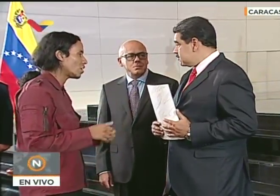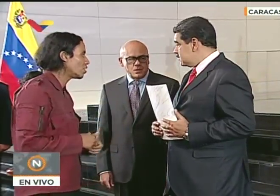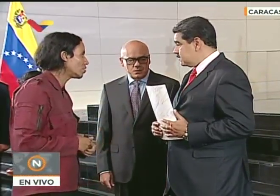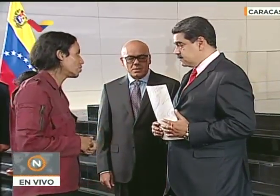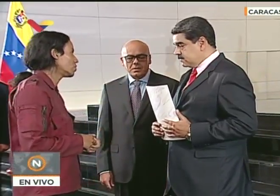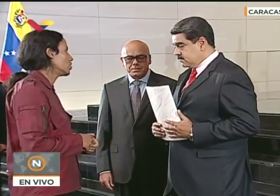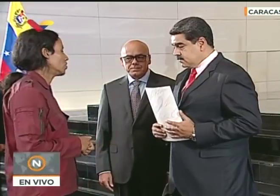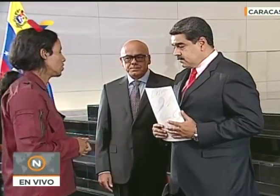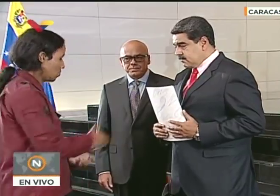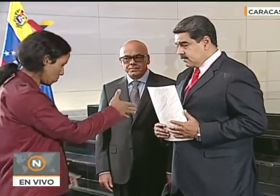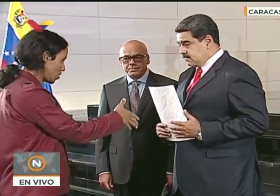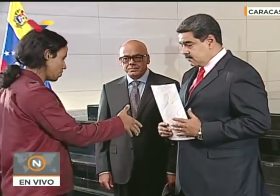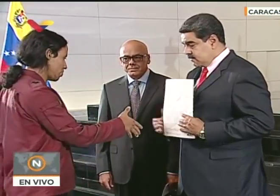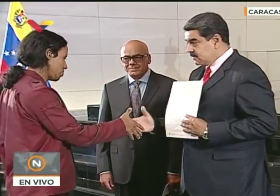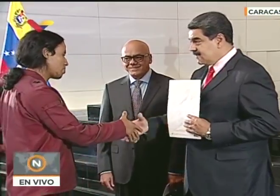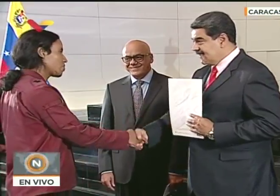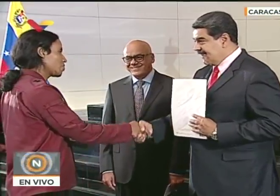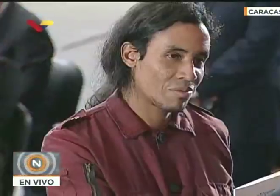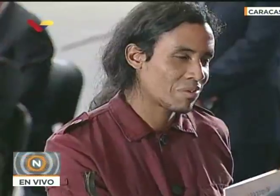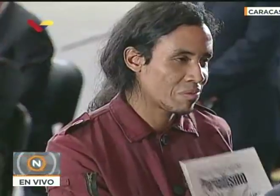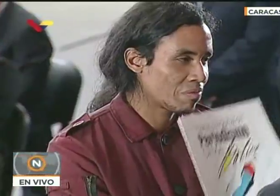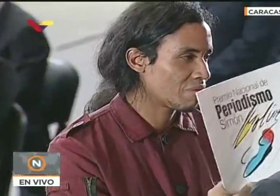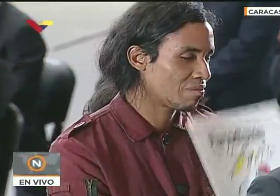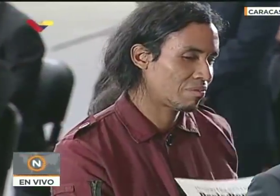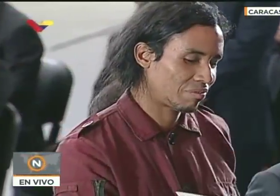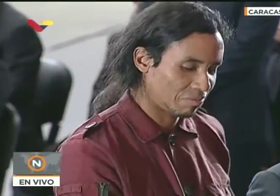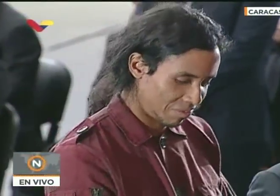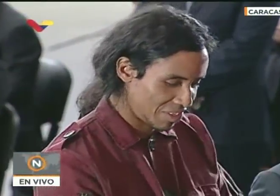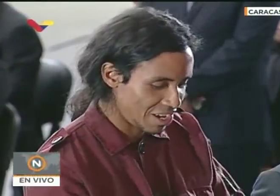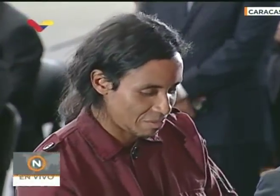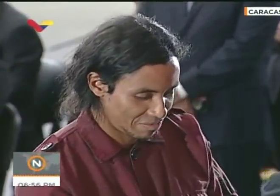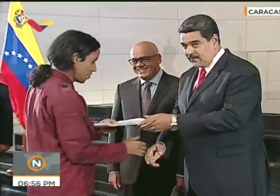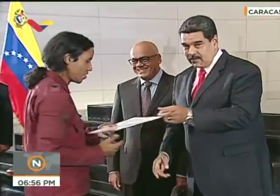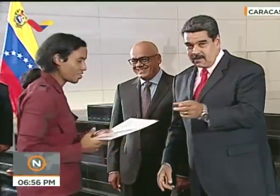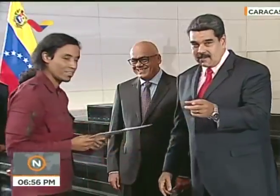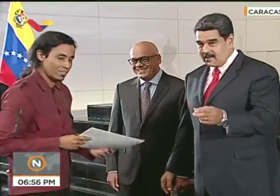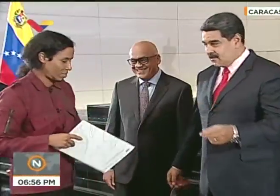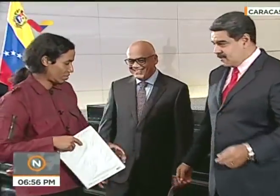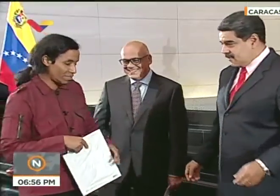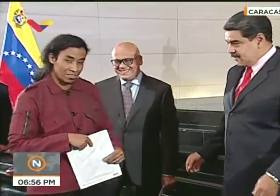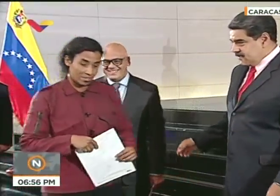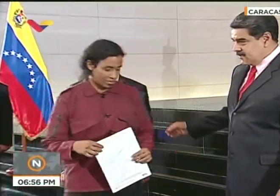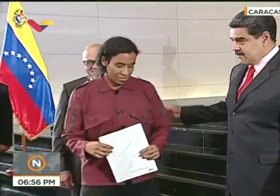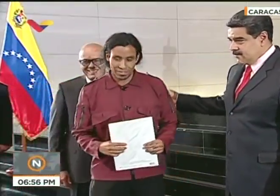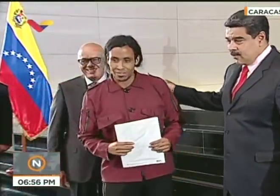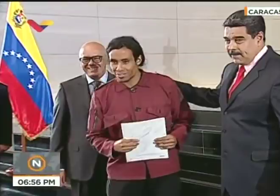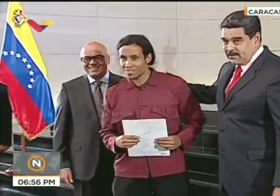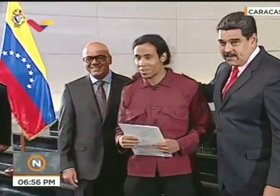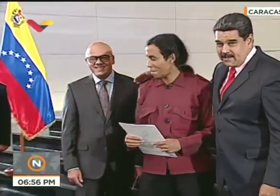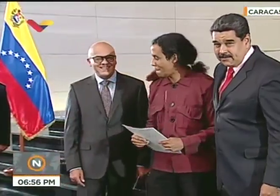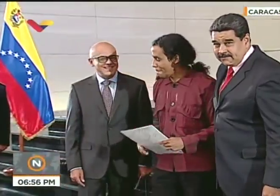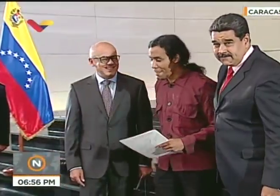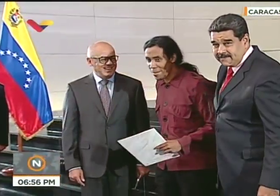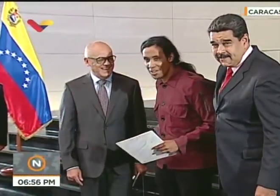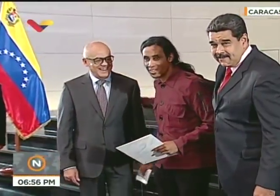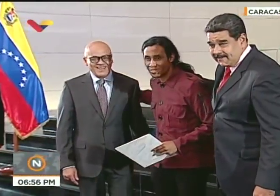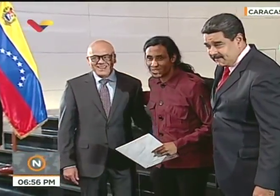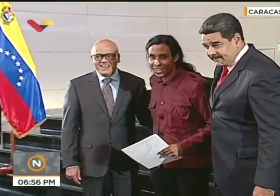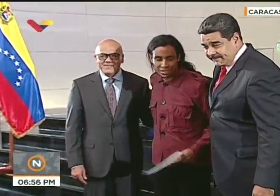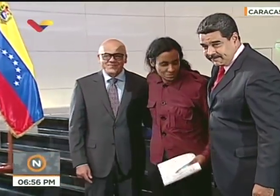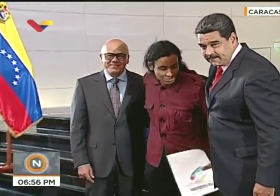autoridades gubernamentales, seguramente en función del trabajo que difunde a